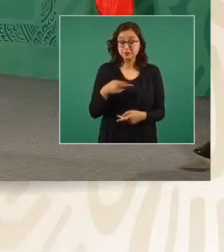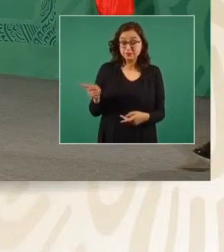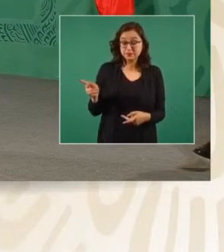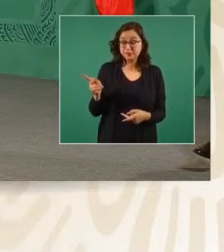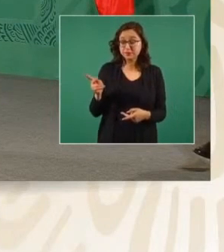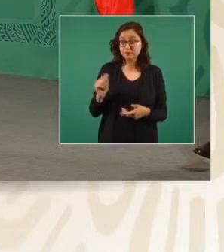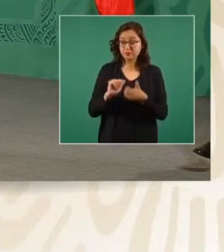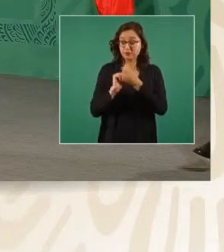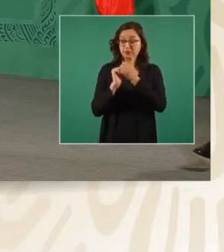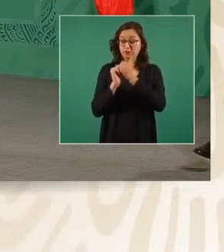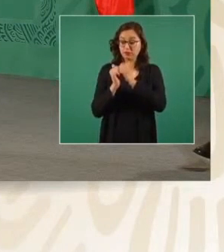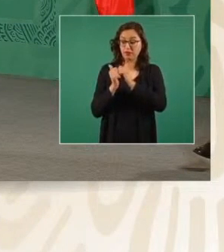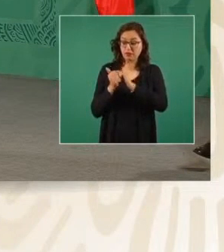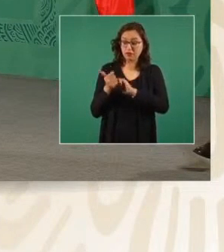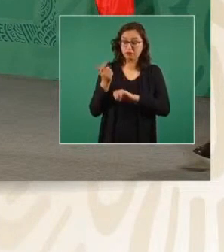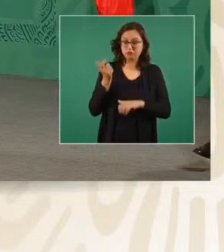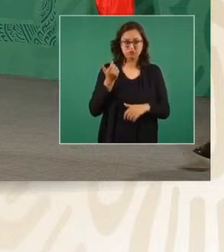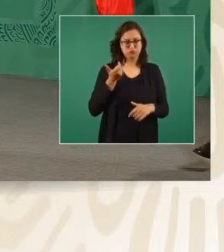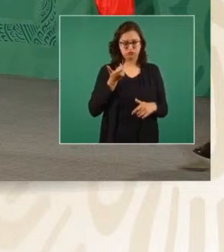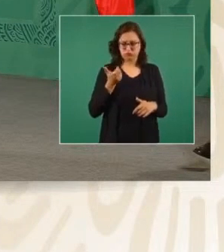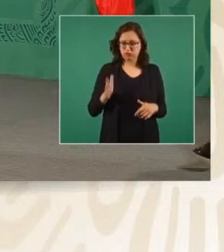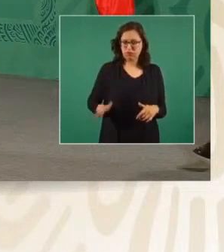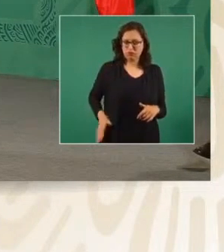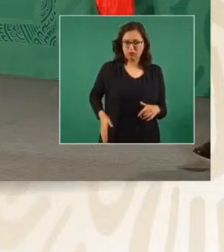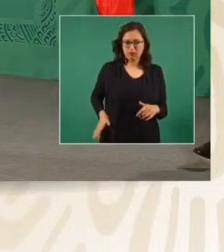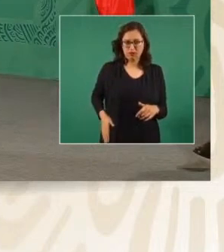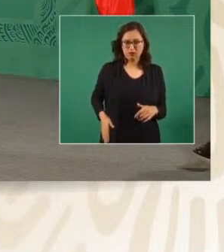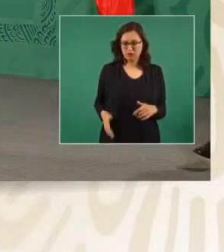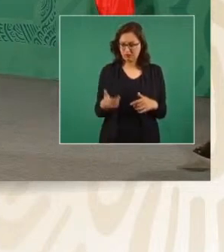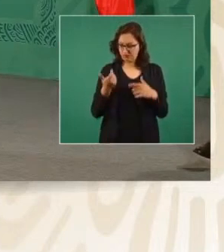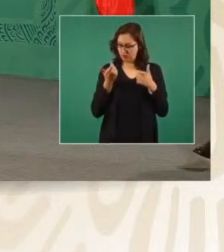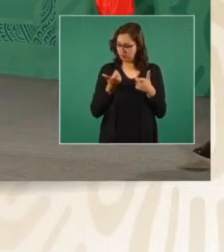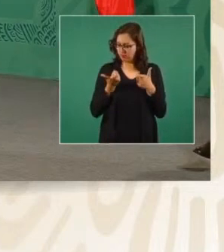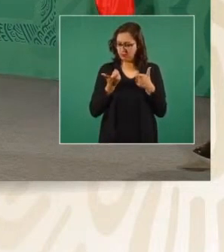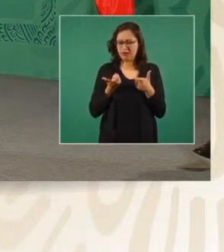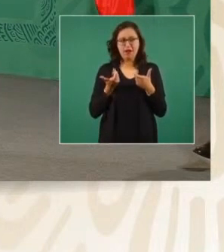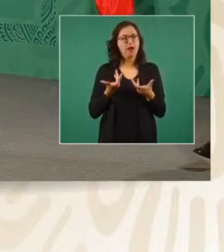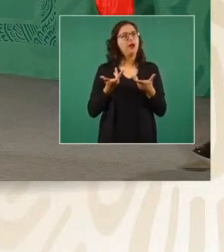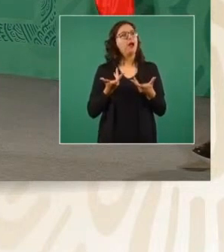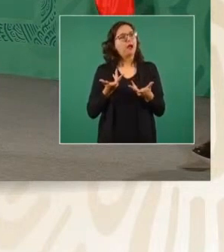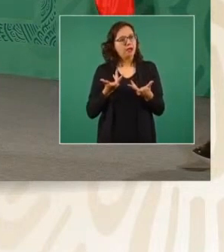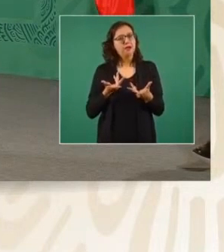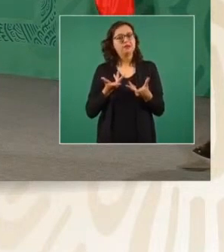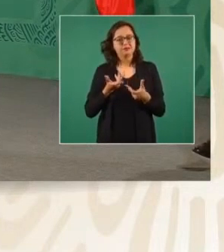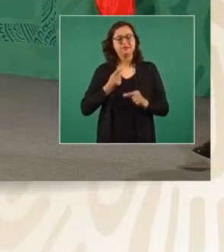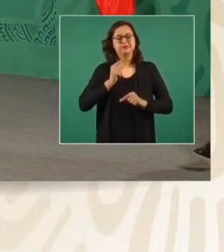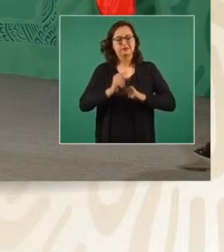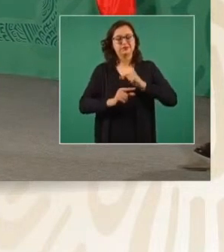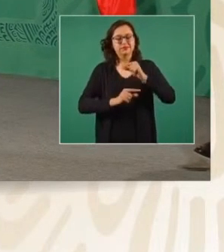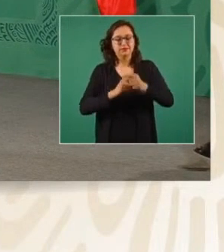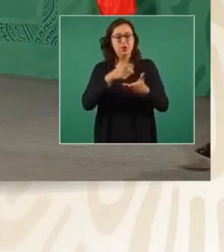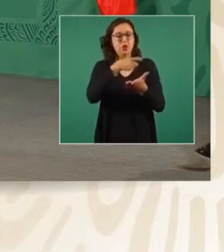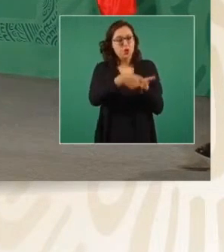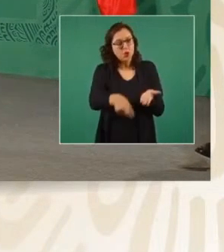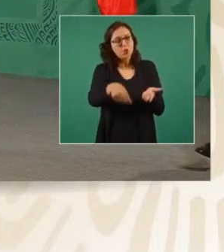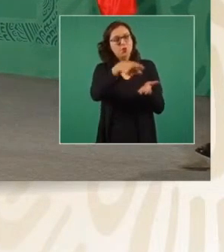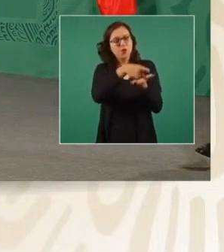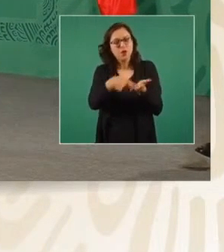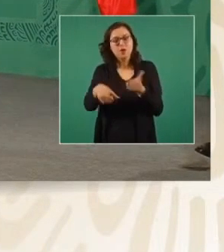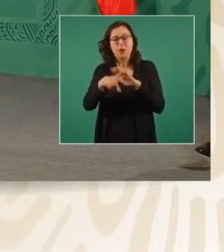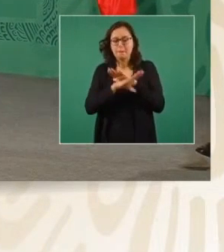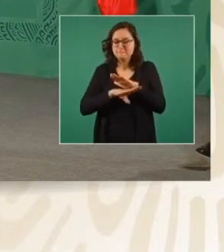ingresos, la mayoría de la gente tiene para lo básico y también para no solo lo